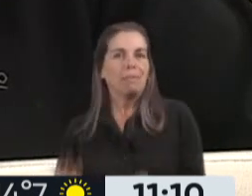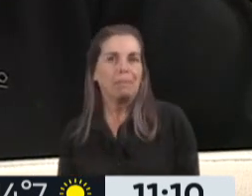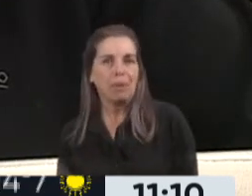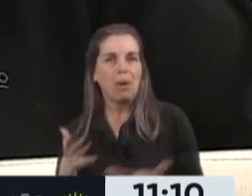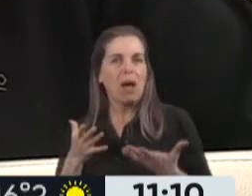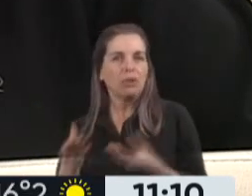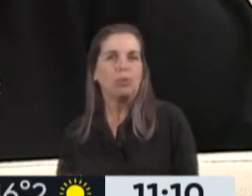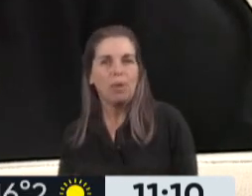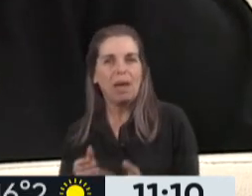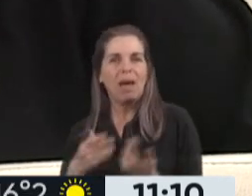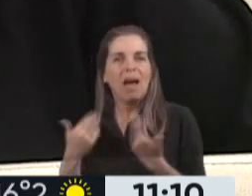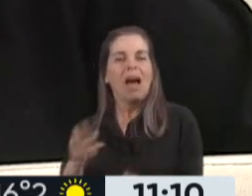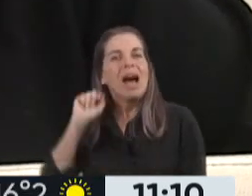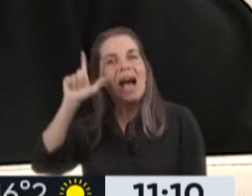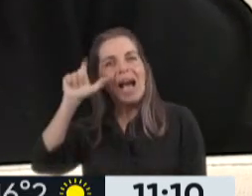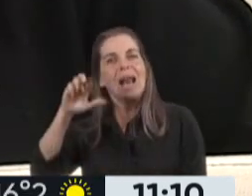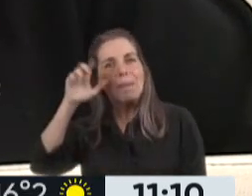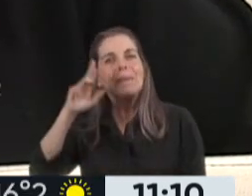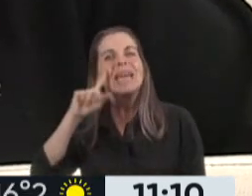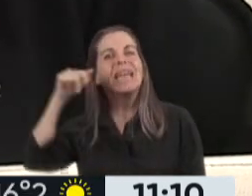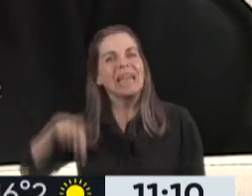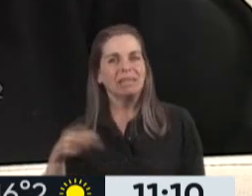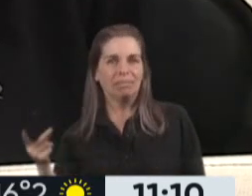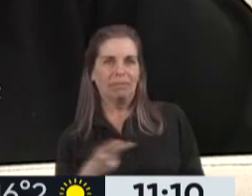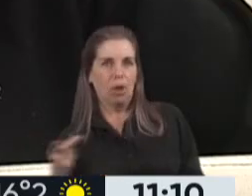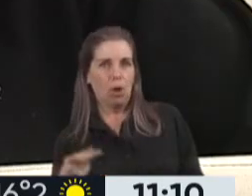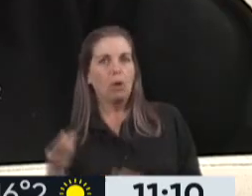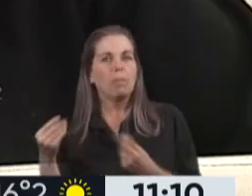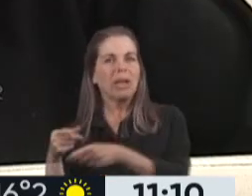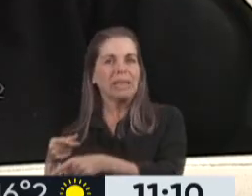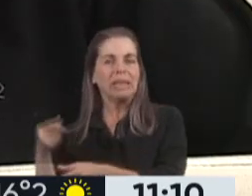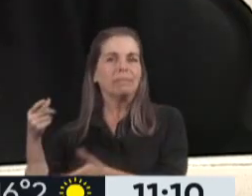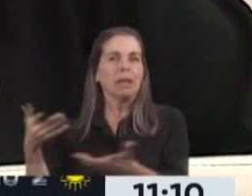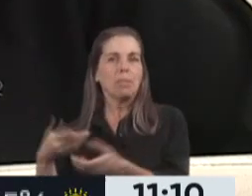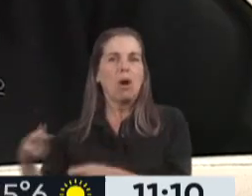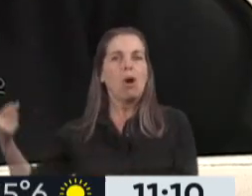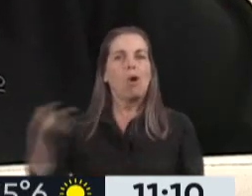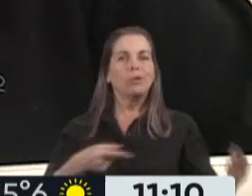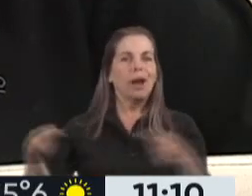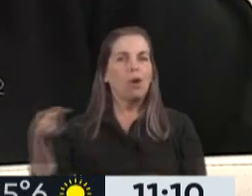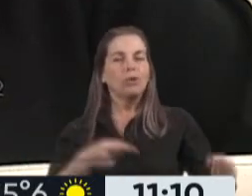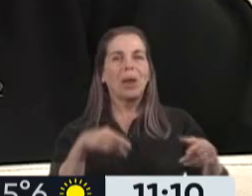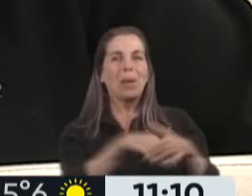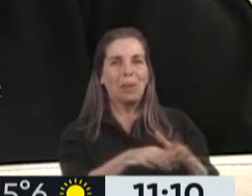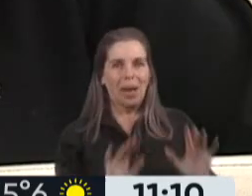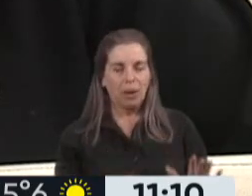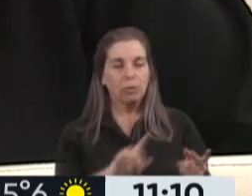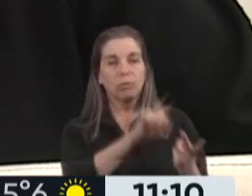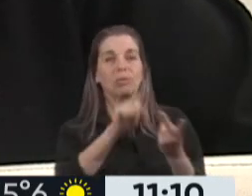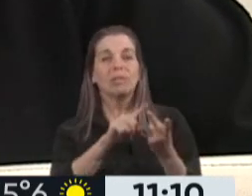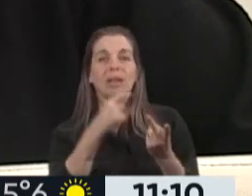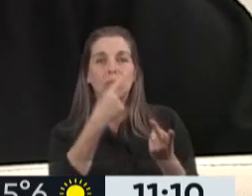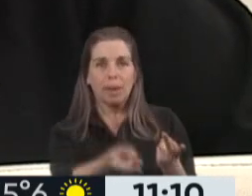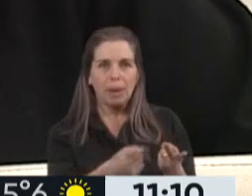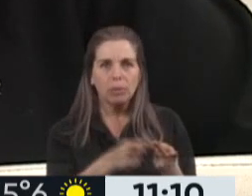del presidente a Marcos Galperín en su pelea contra los bancos que se está desarrollando en sede judicial. Y si me permitís una segunda